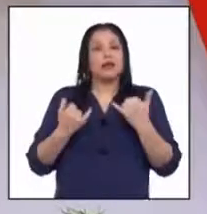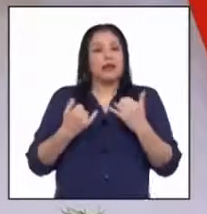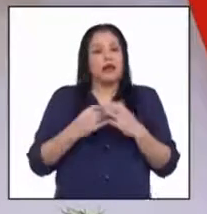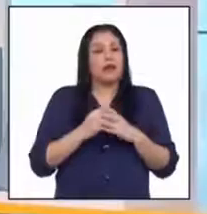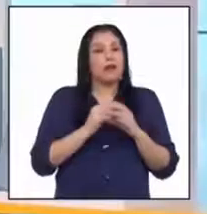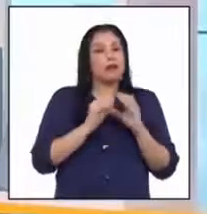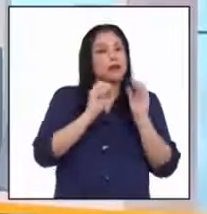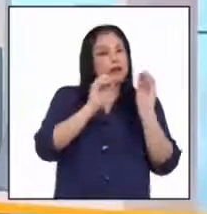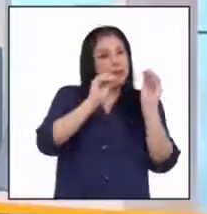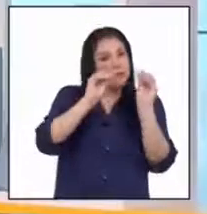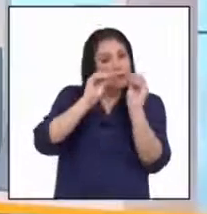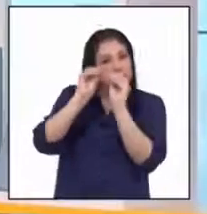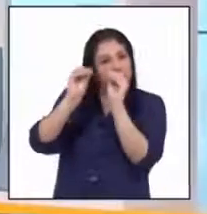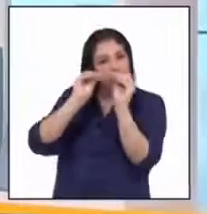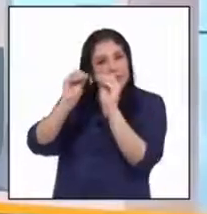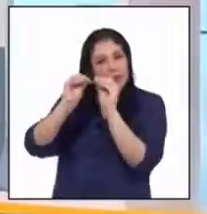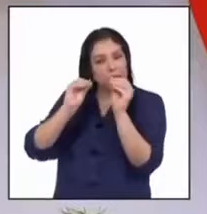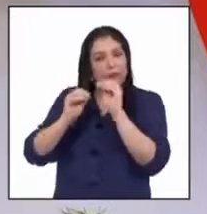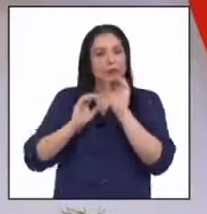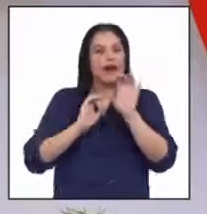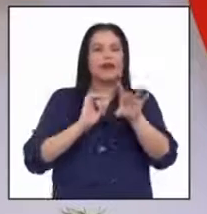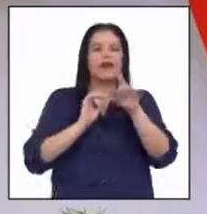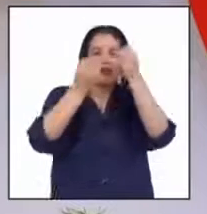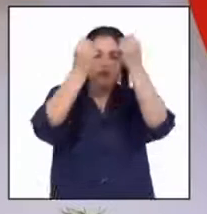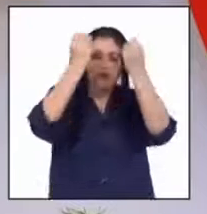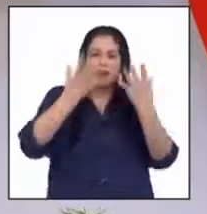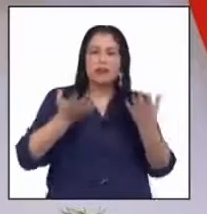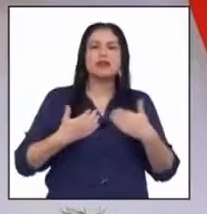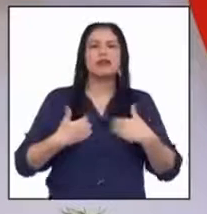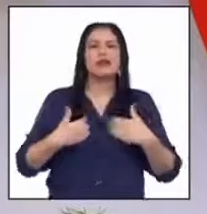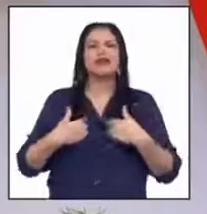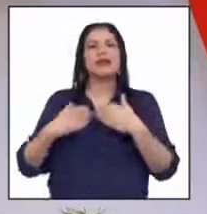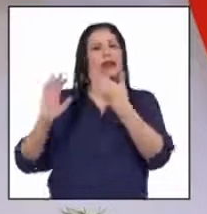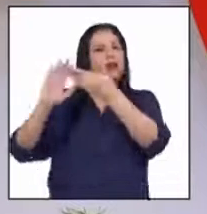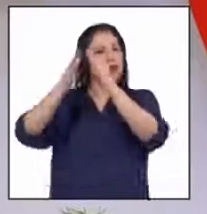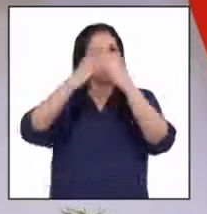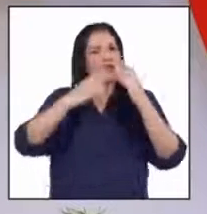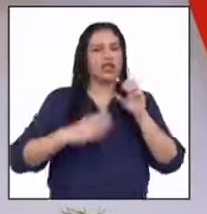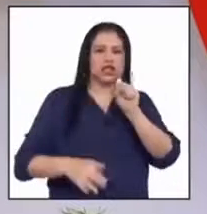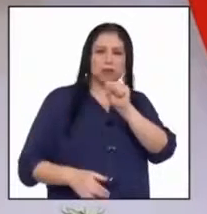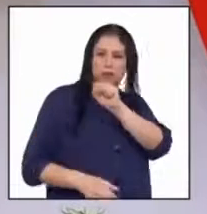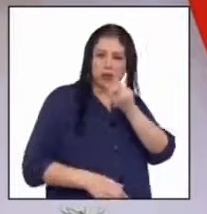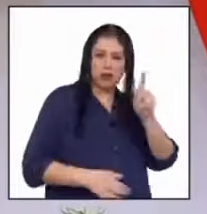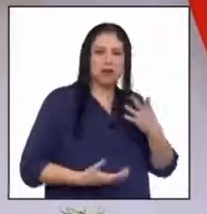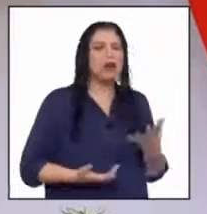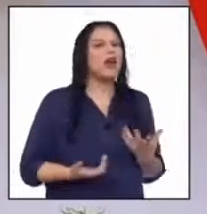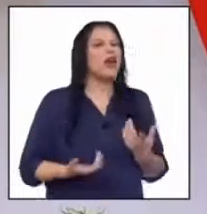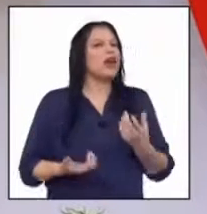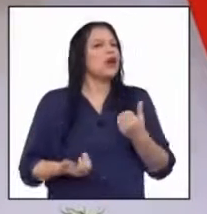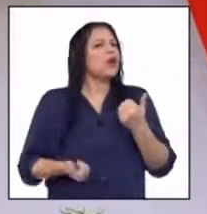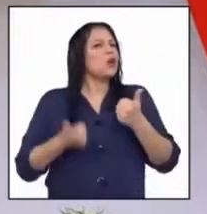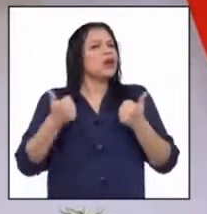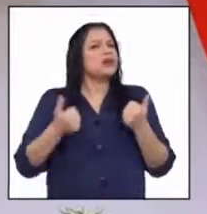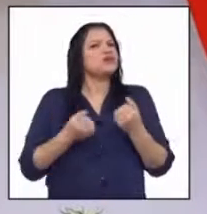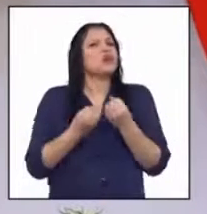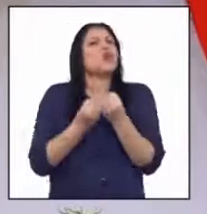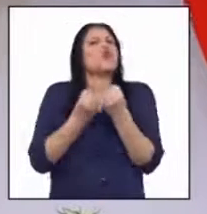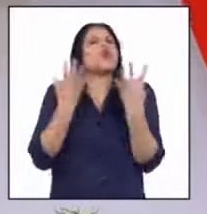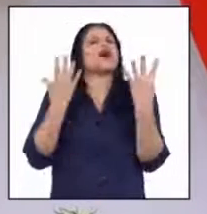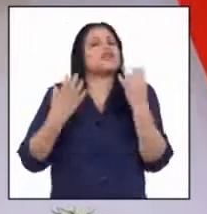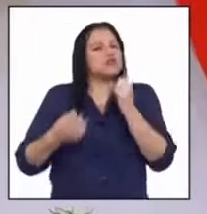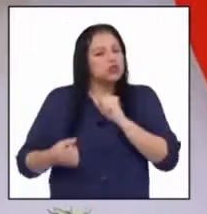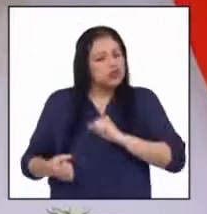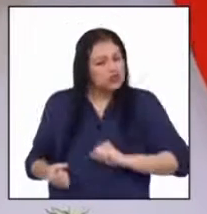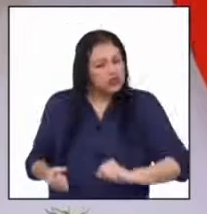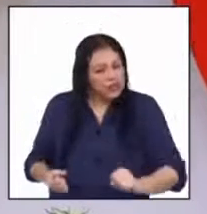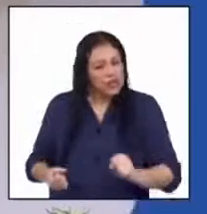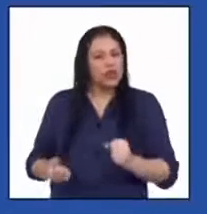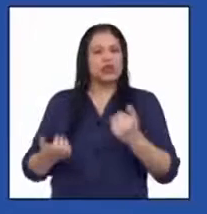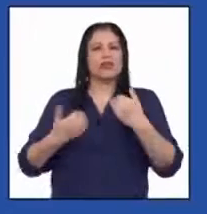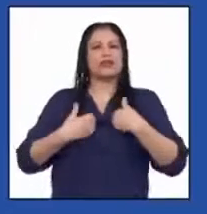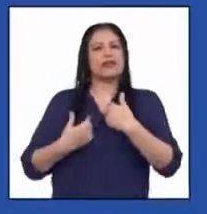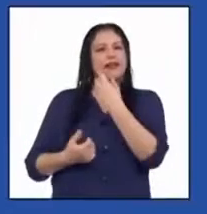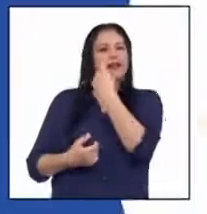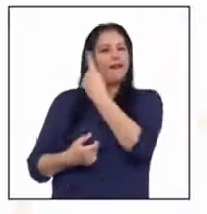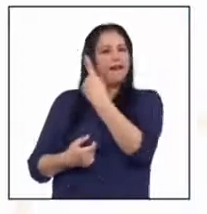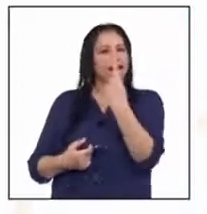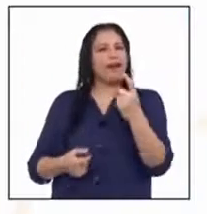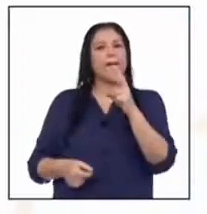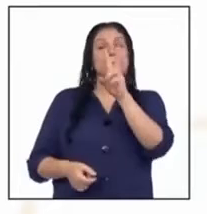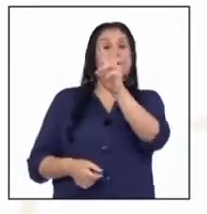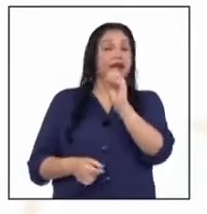los datos obtenidos de la comunidad Shipibo Conibo. Recordemos que se trata del número de hijos que tienen 20